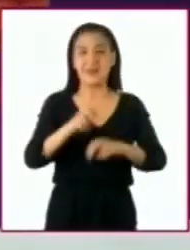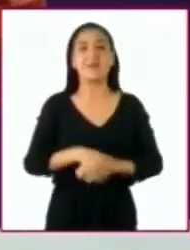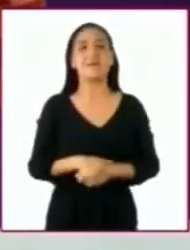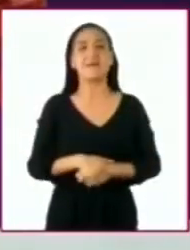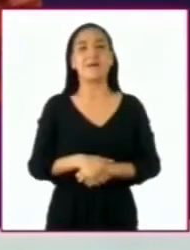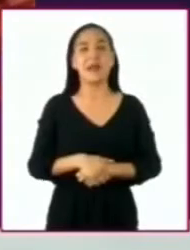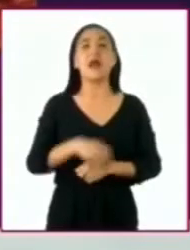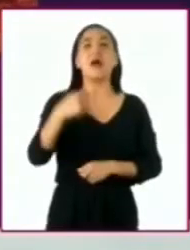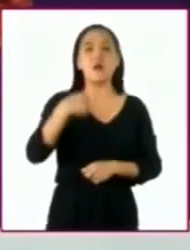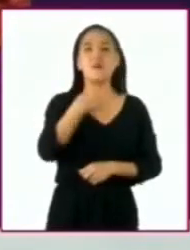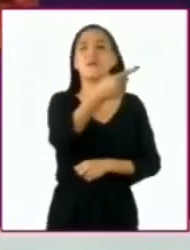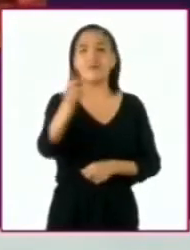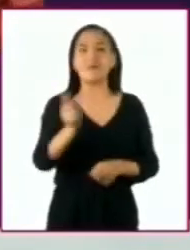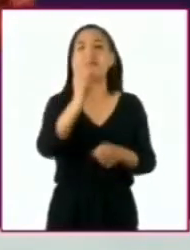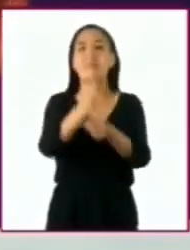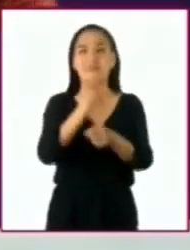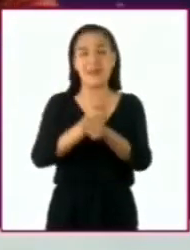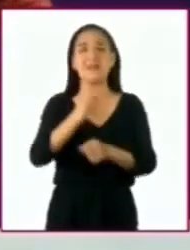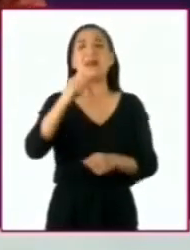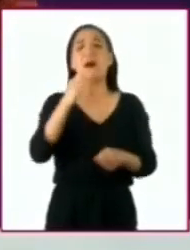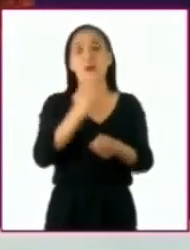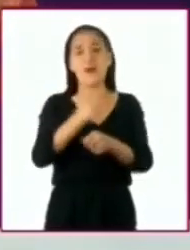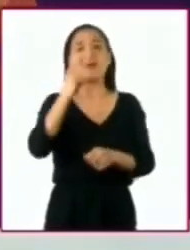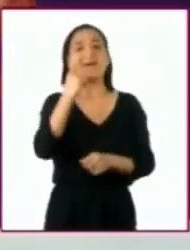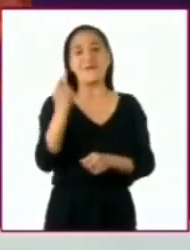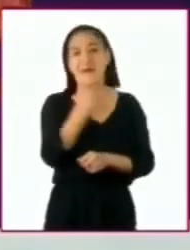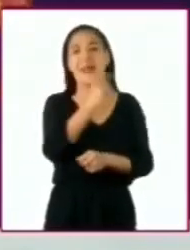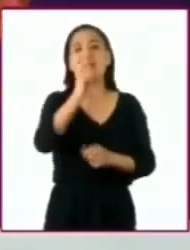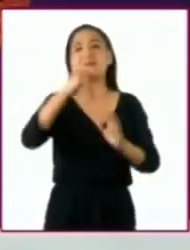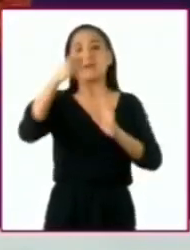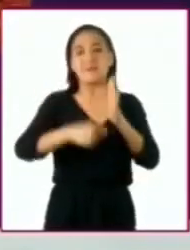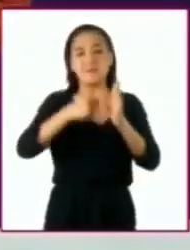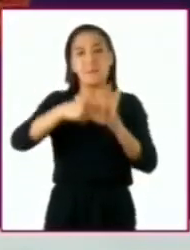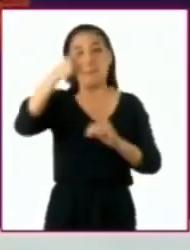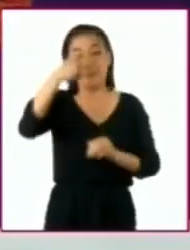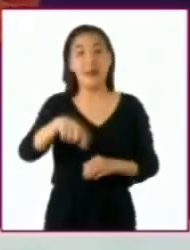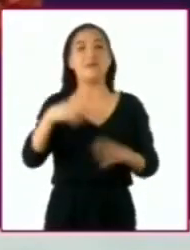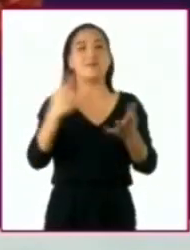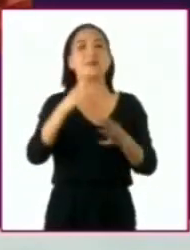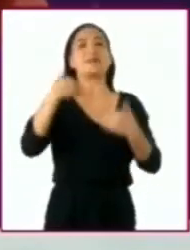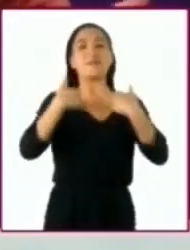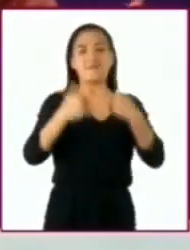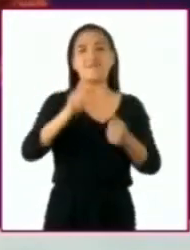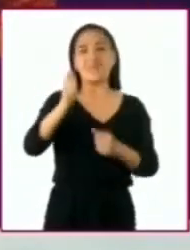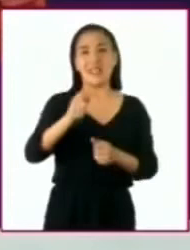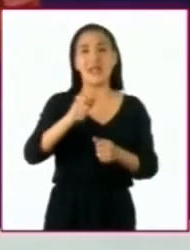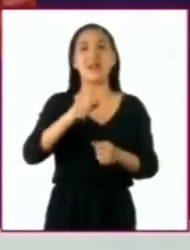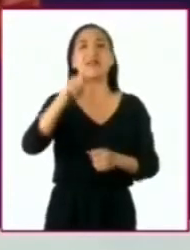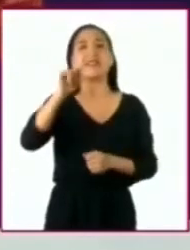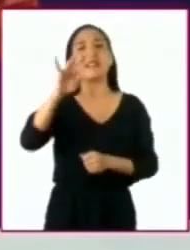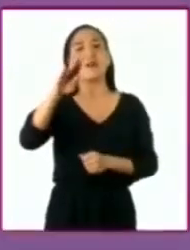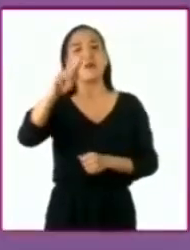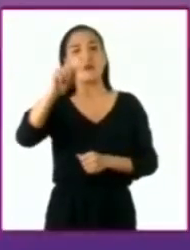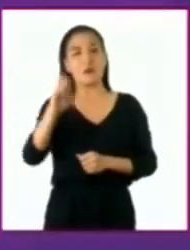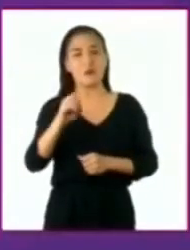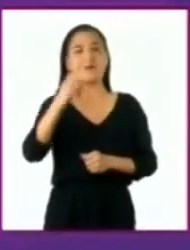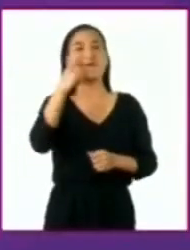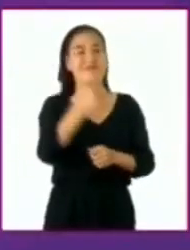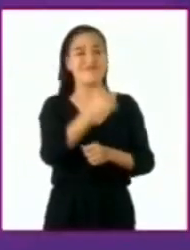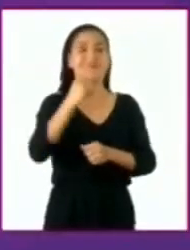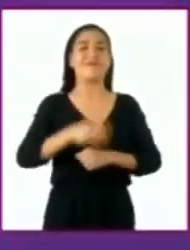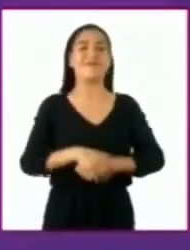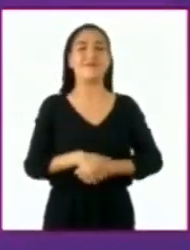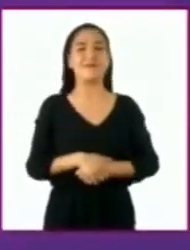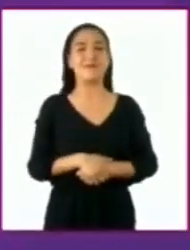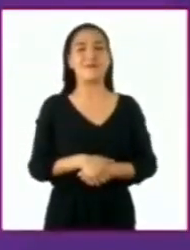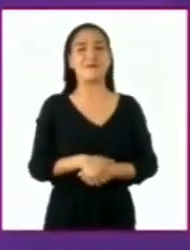de invitarlos a ver el siguiente video que contribuye a entender la encomienda y el tributo. Acompáñenos. Después